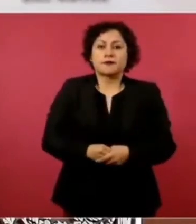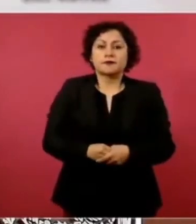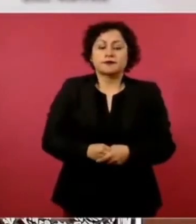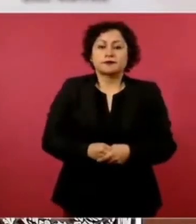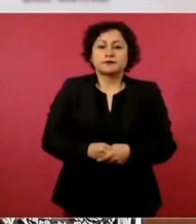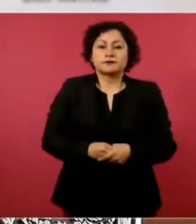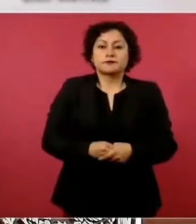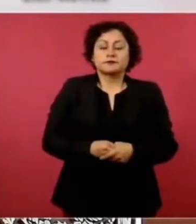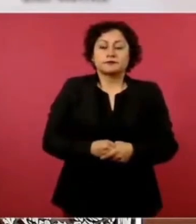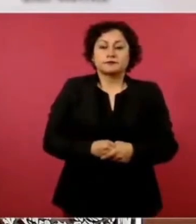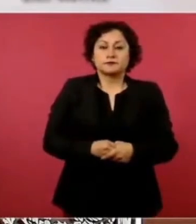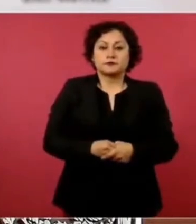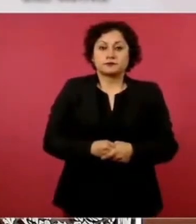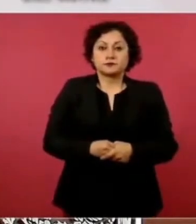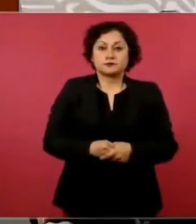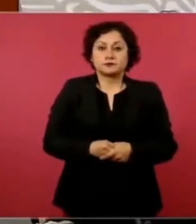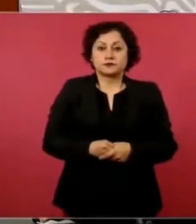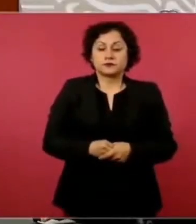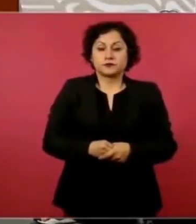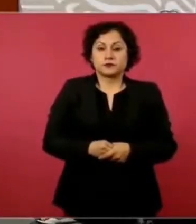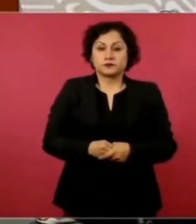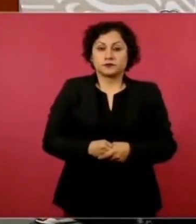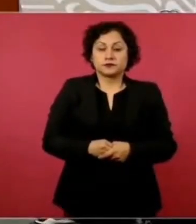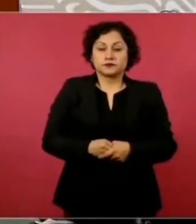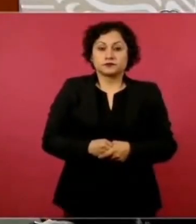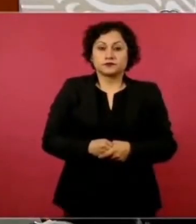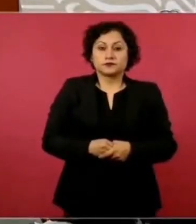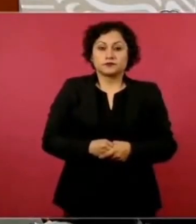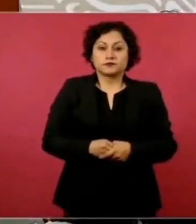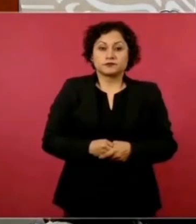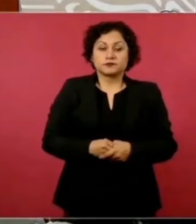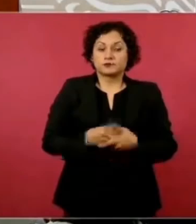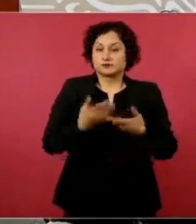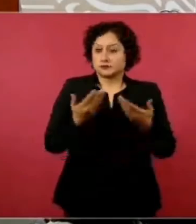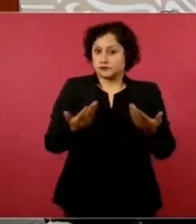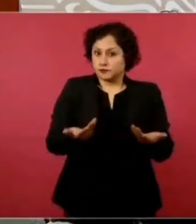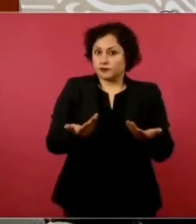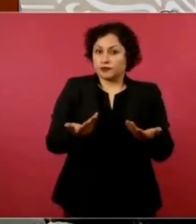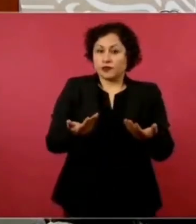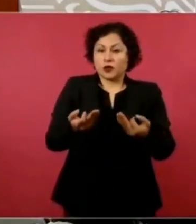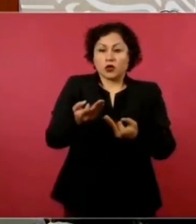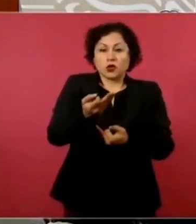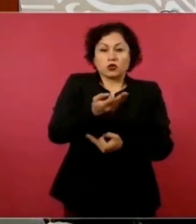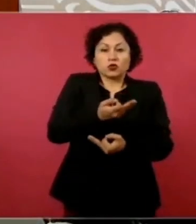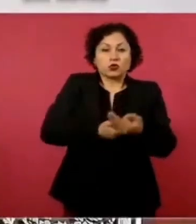Por eso todo lo que se impide hacer